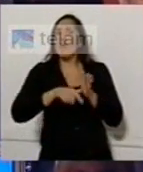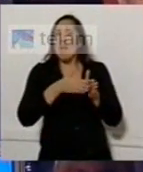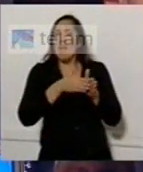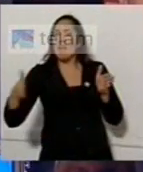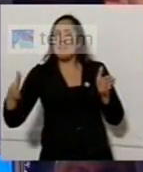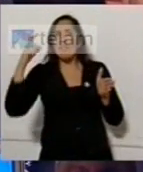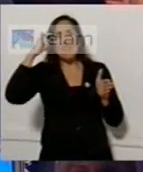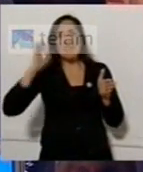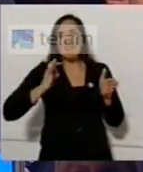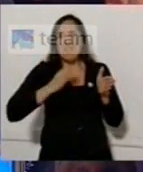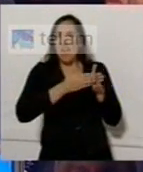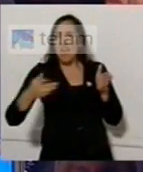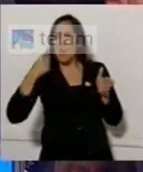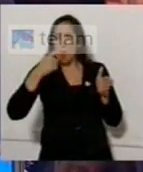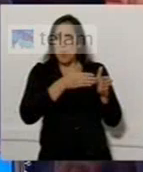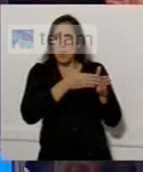federalismo,